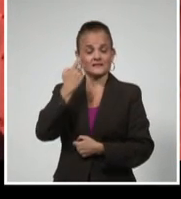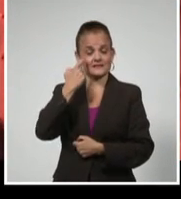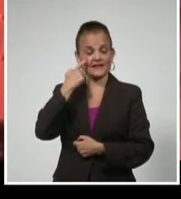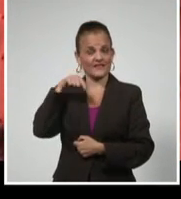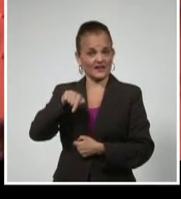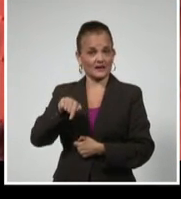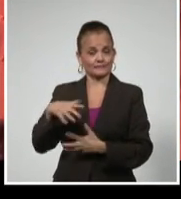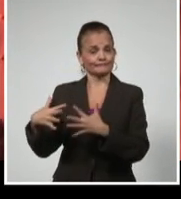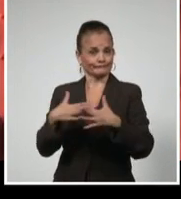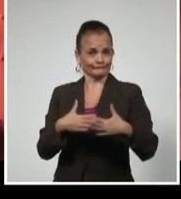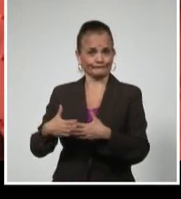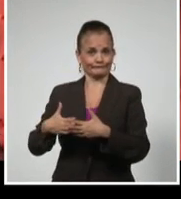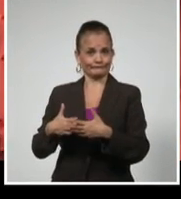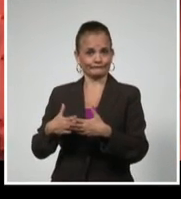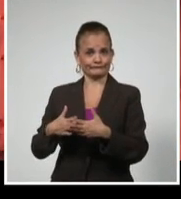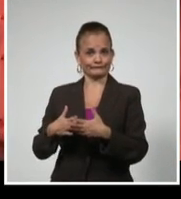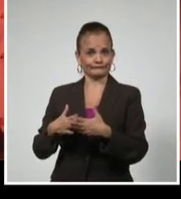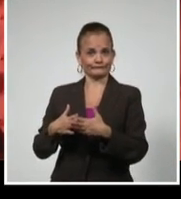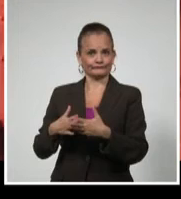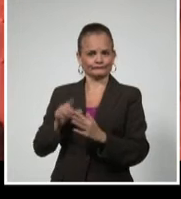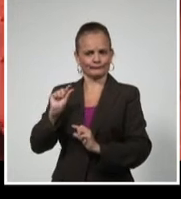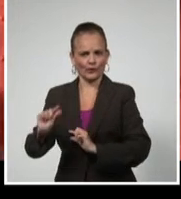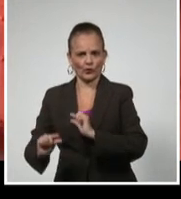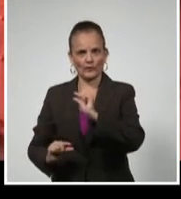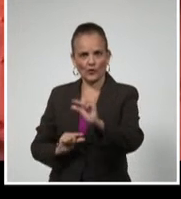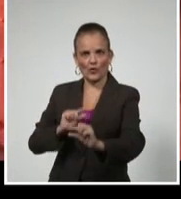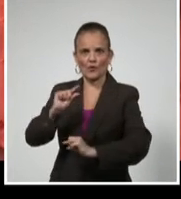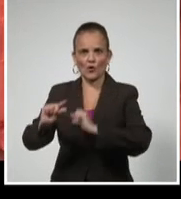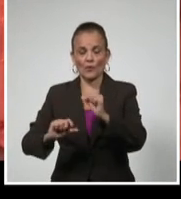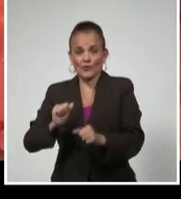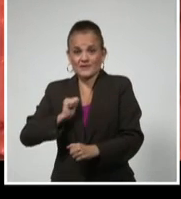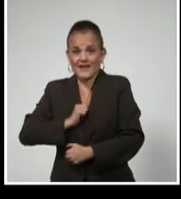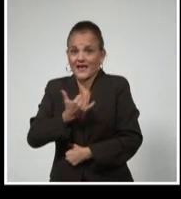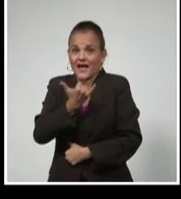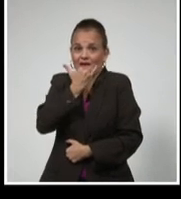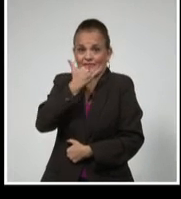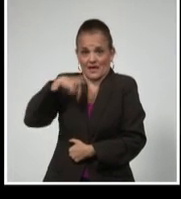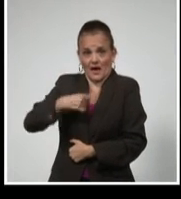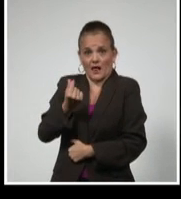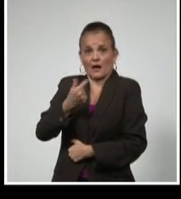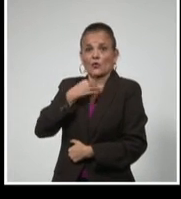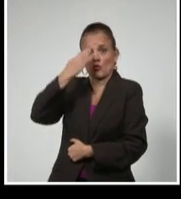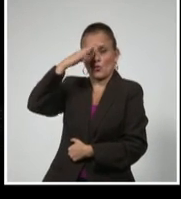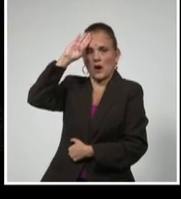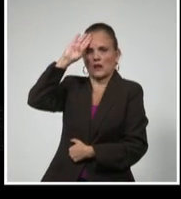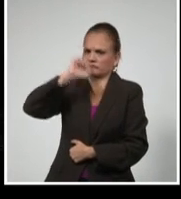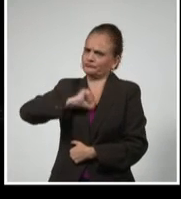que tiene el señor Trump por afectar la economía cubana, no lo va a lograr.